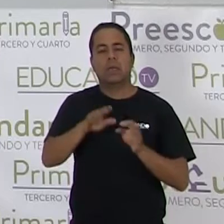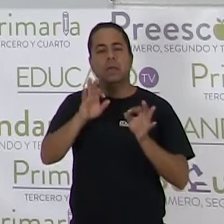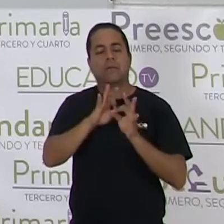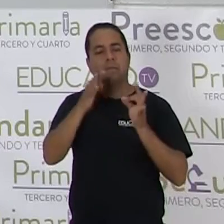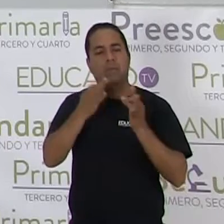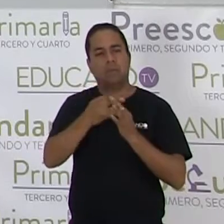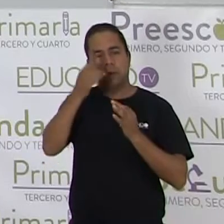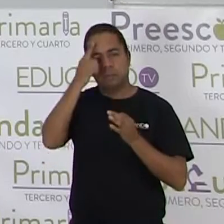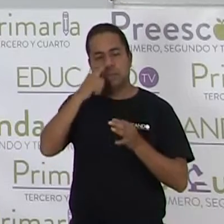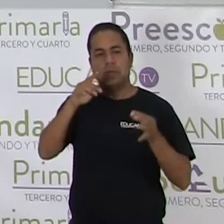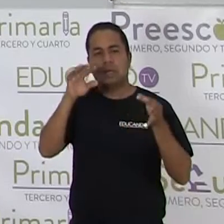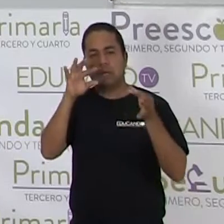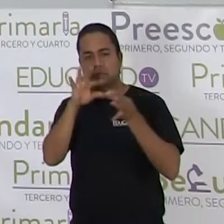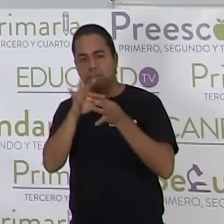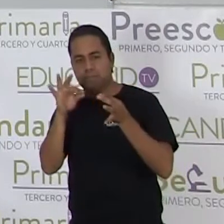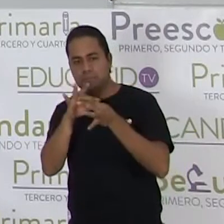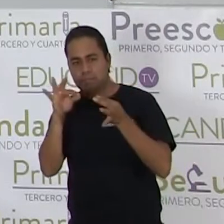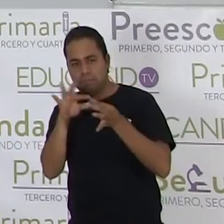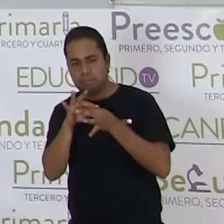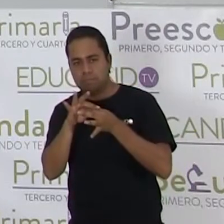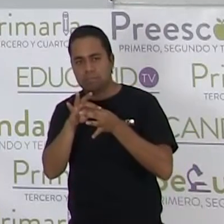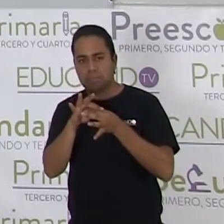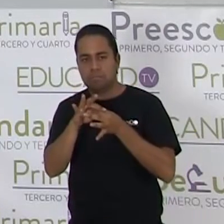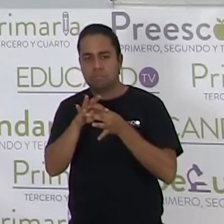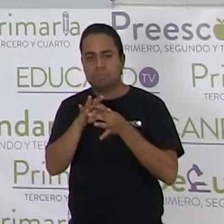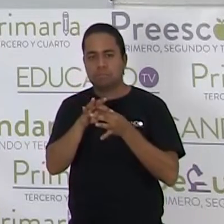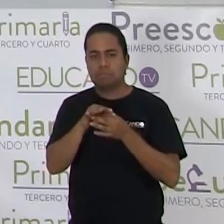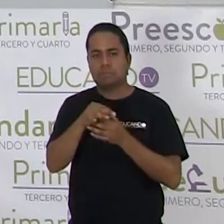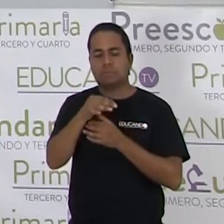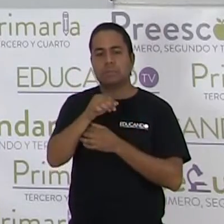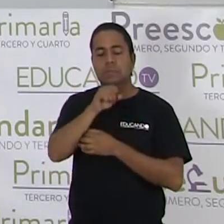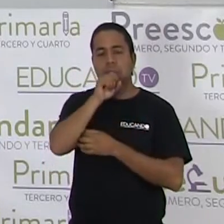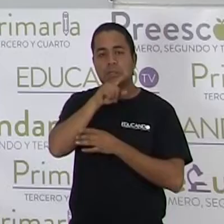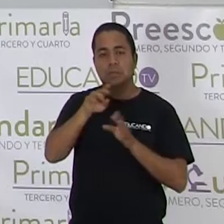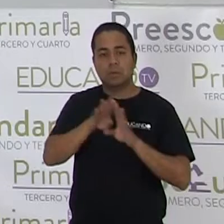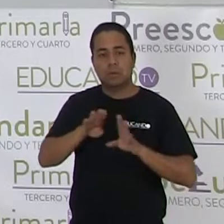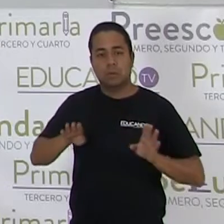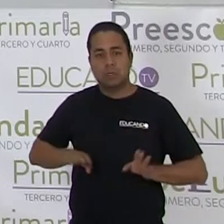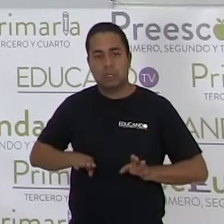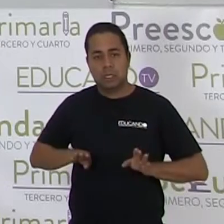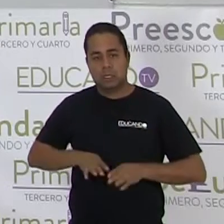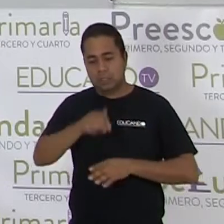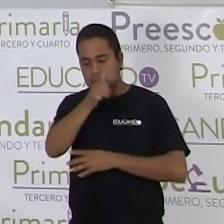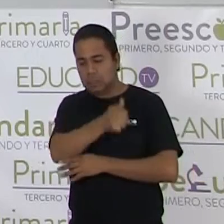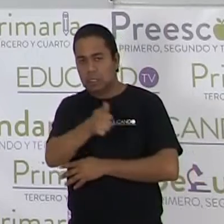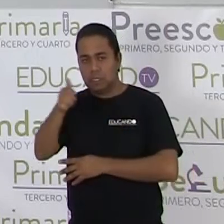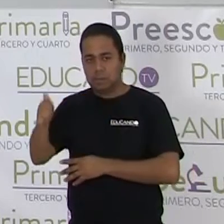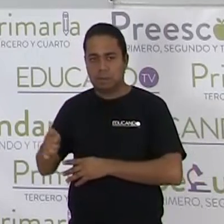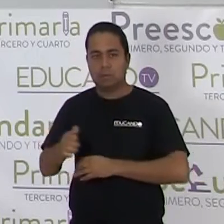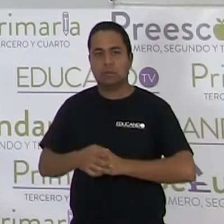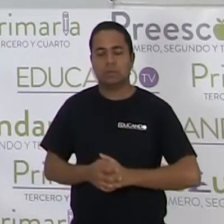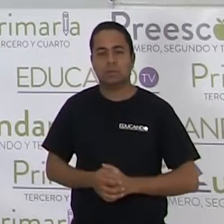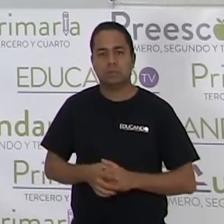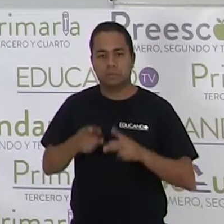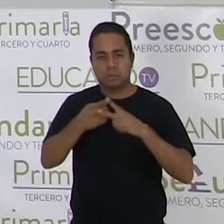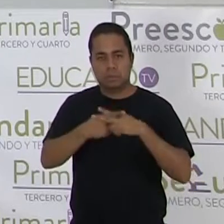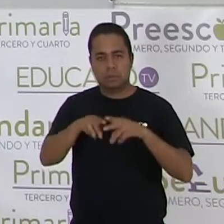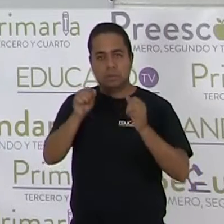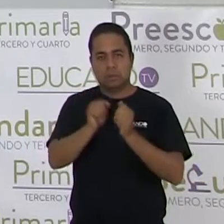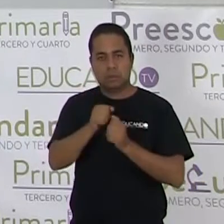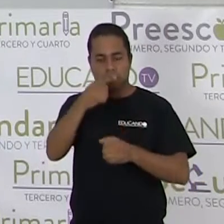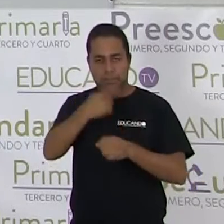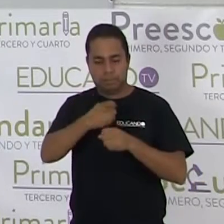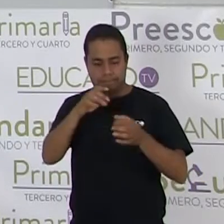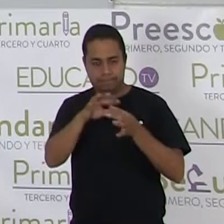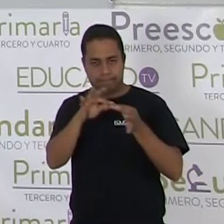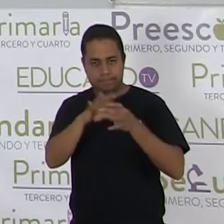de describir y también las características de cada una de ellas. Vamos a empezar con la primera